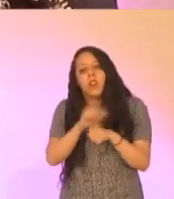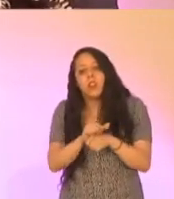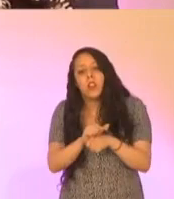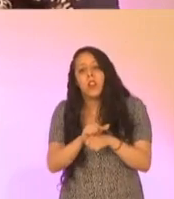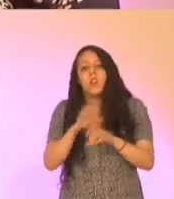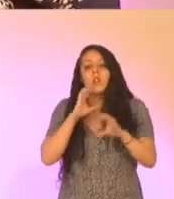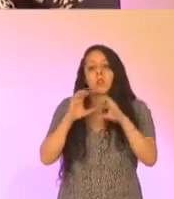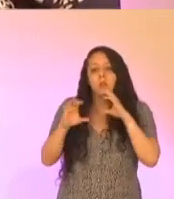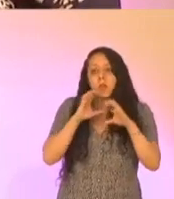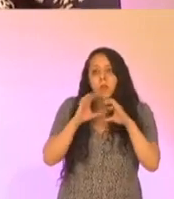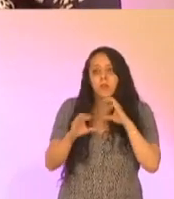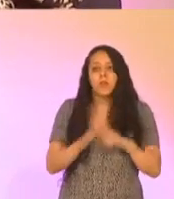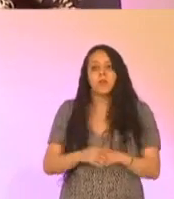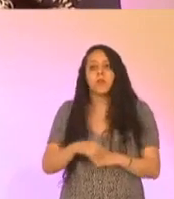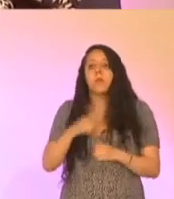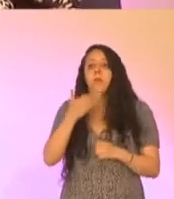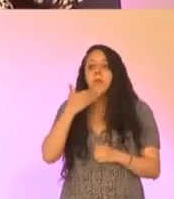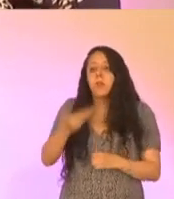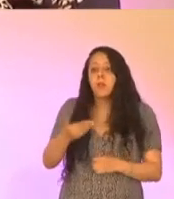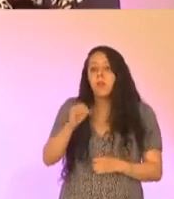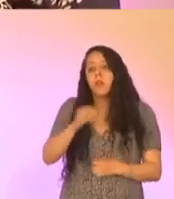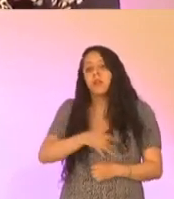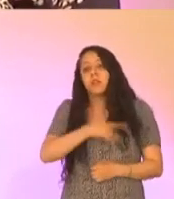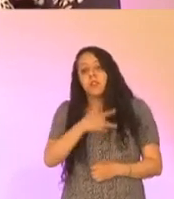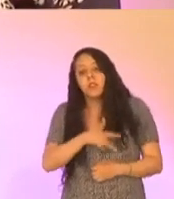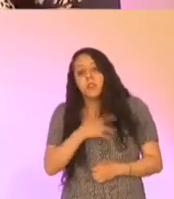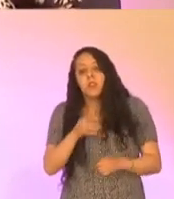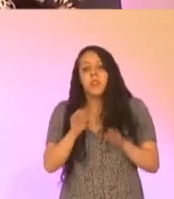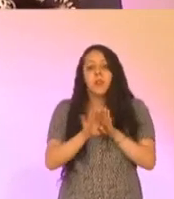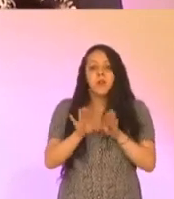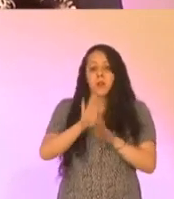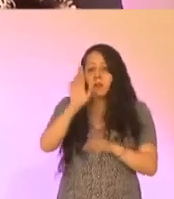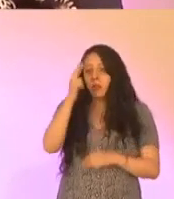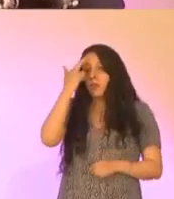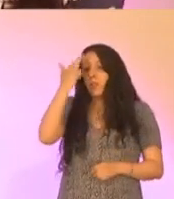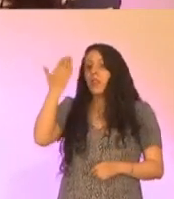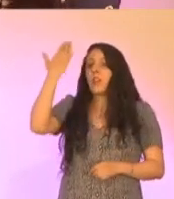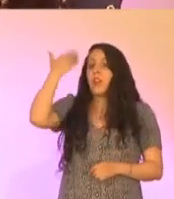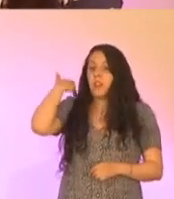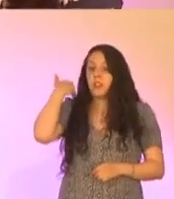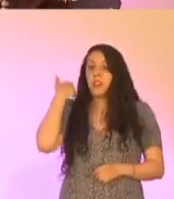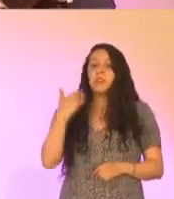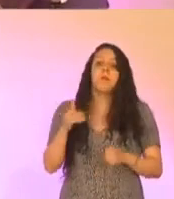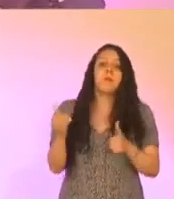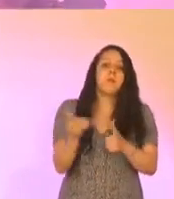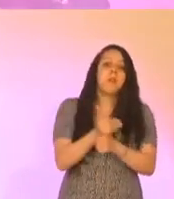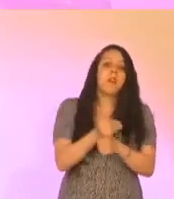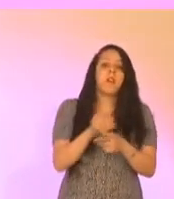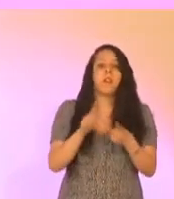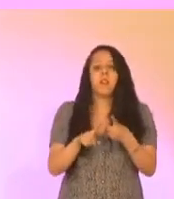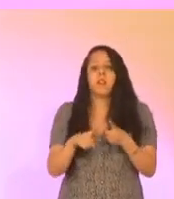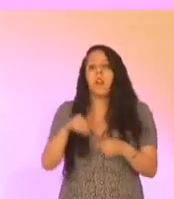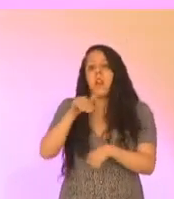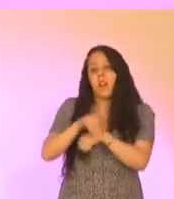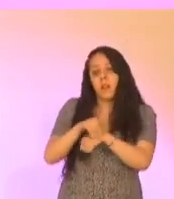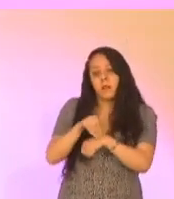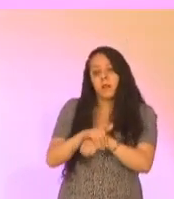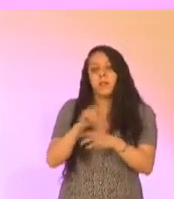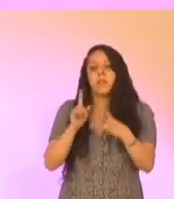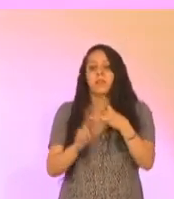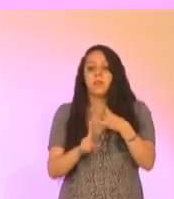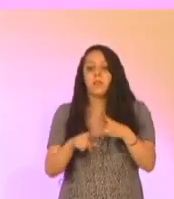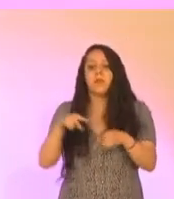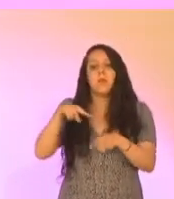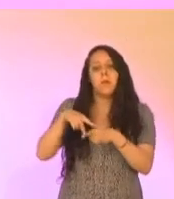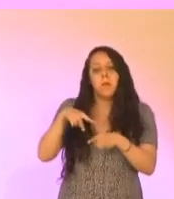con el otro de lo que sustituyó a las salidas en bar a las salidas con amigos a la salida al parqué pues fueron estas